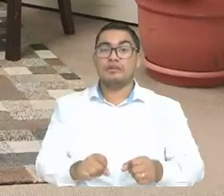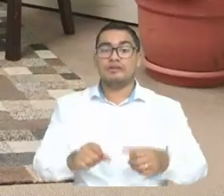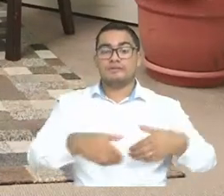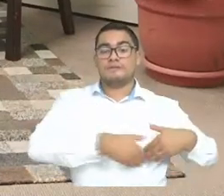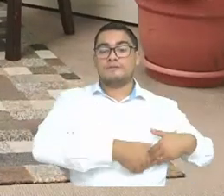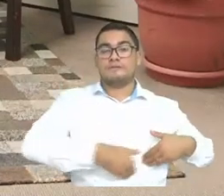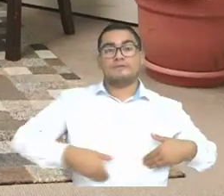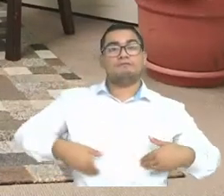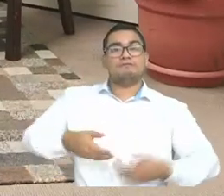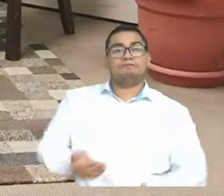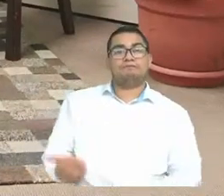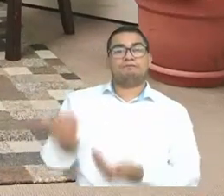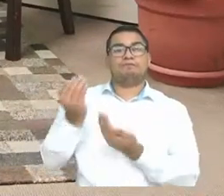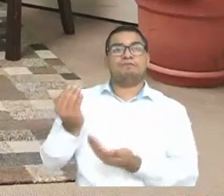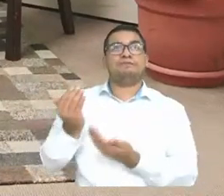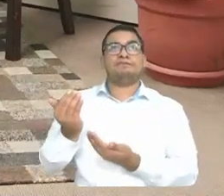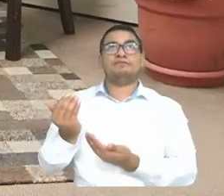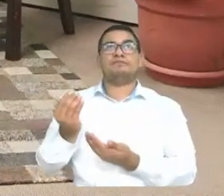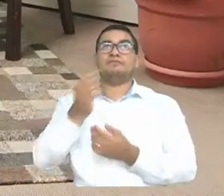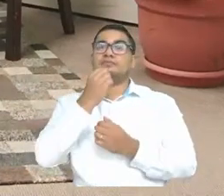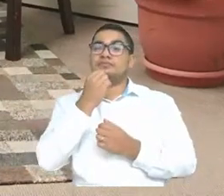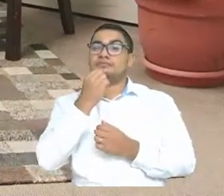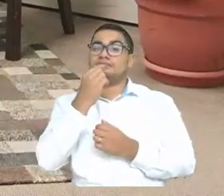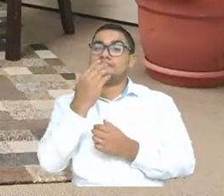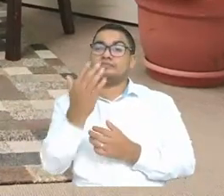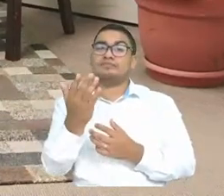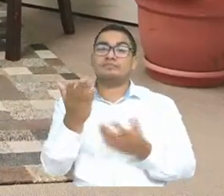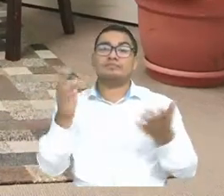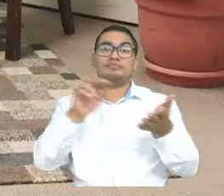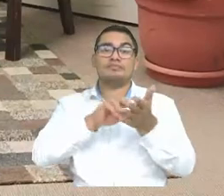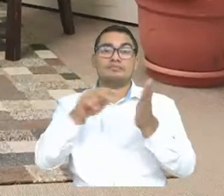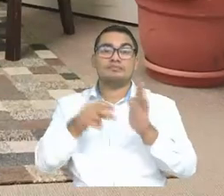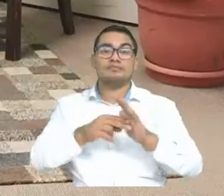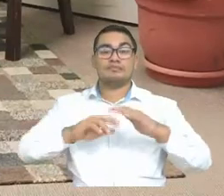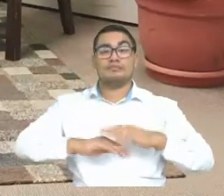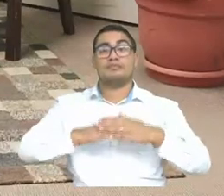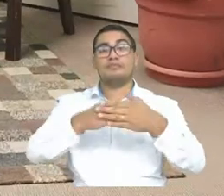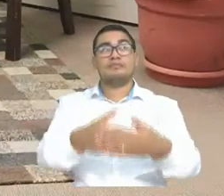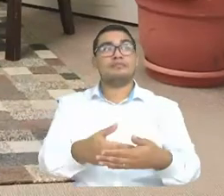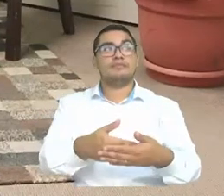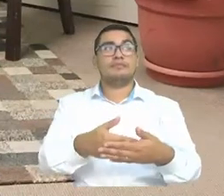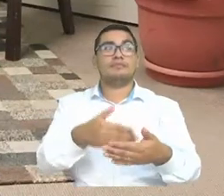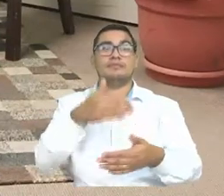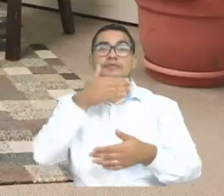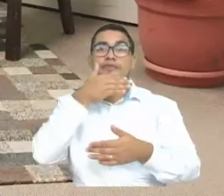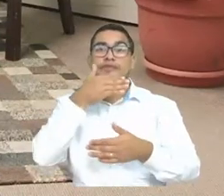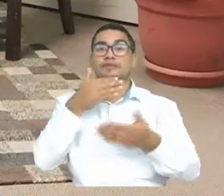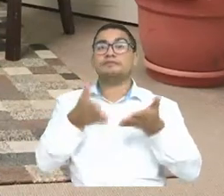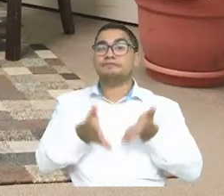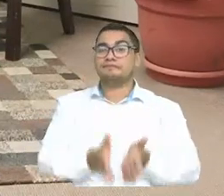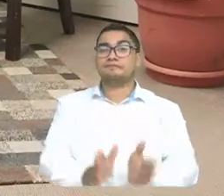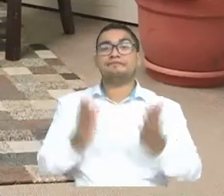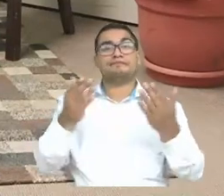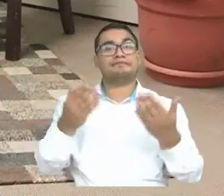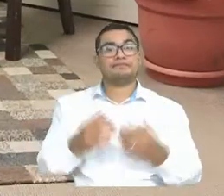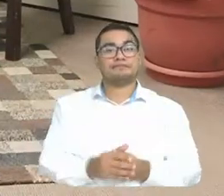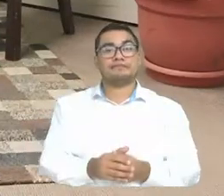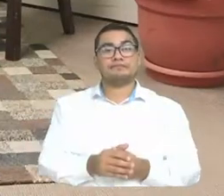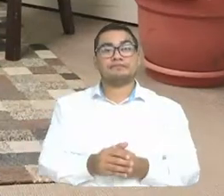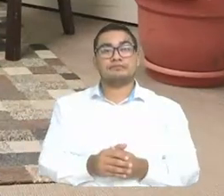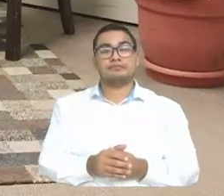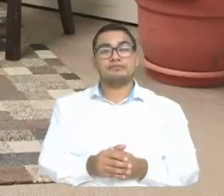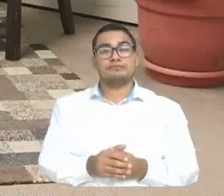o tiene que terminar en una cesárea porque las condiciones del embarazo no son adecuadas para un parto normal. Obviamente,